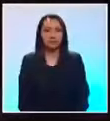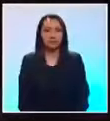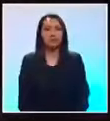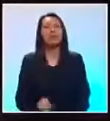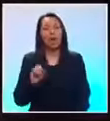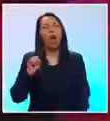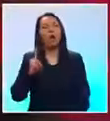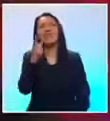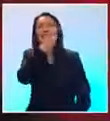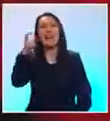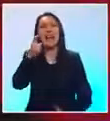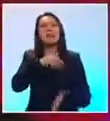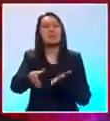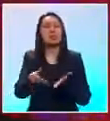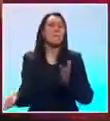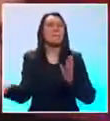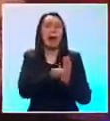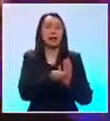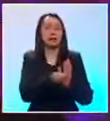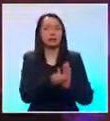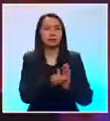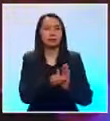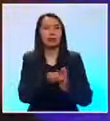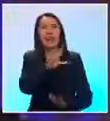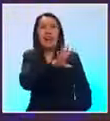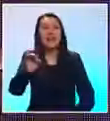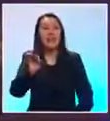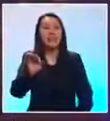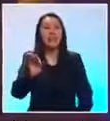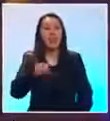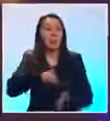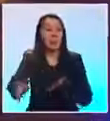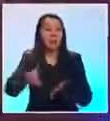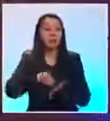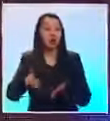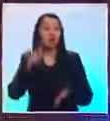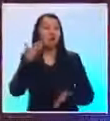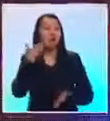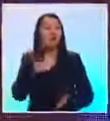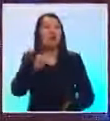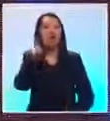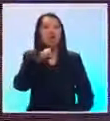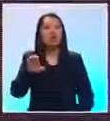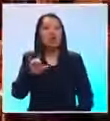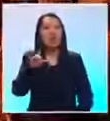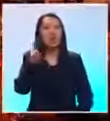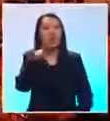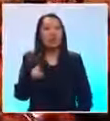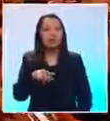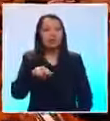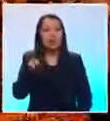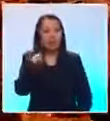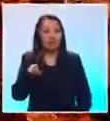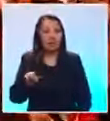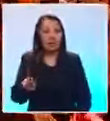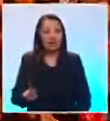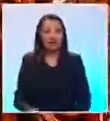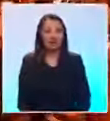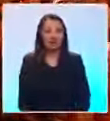más? Ok, 100 millones más, pero ya. ¡500 millones, José Luis Nazar!